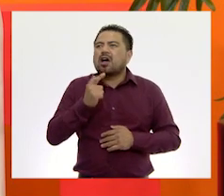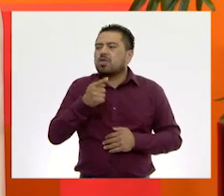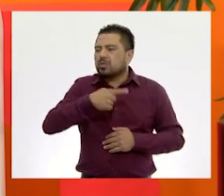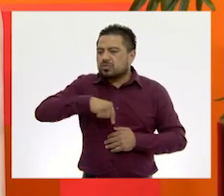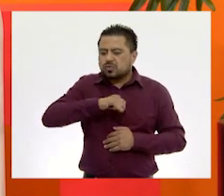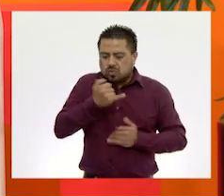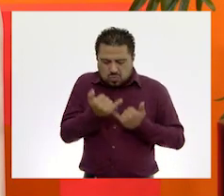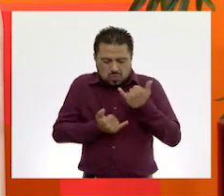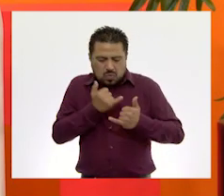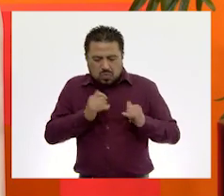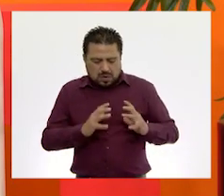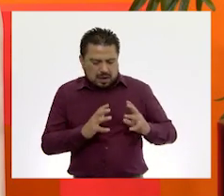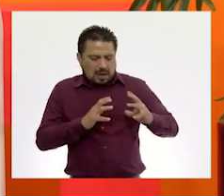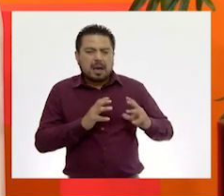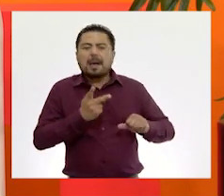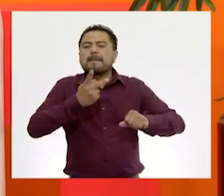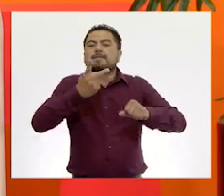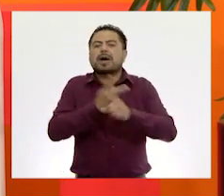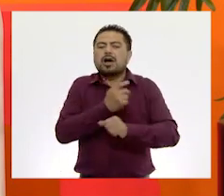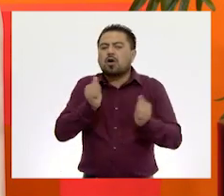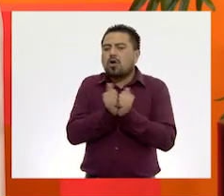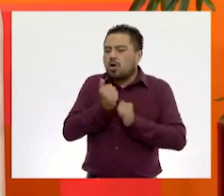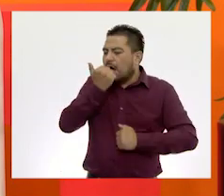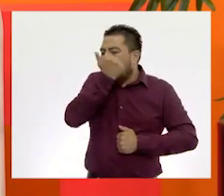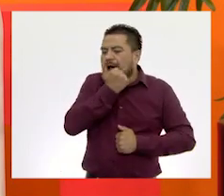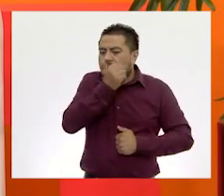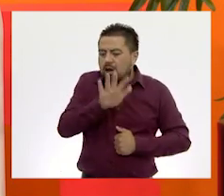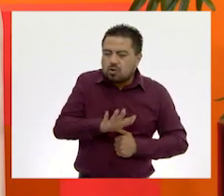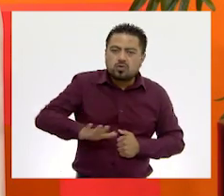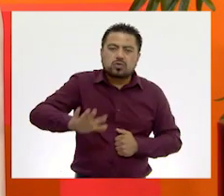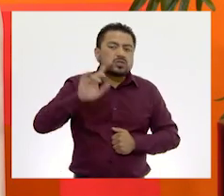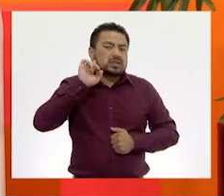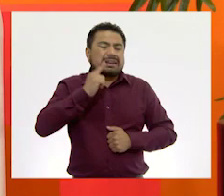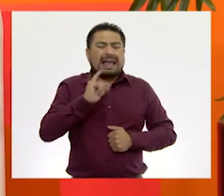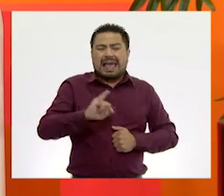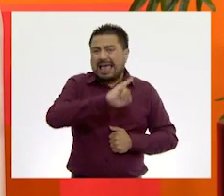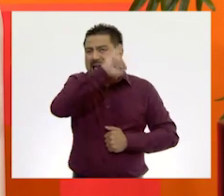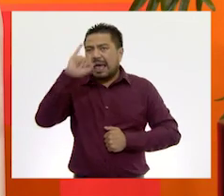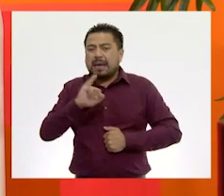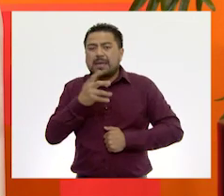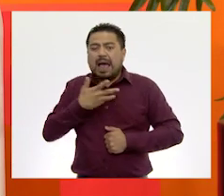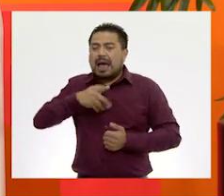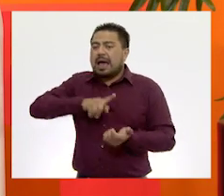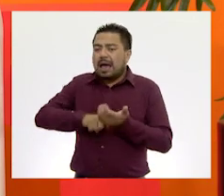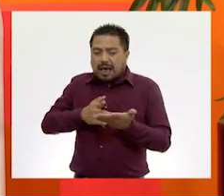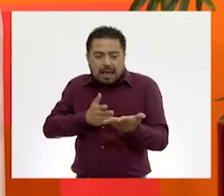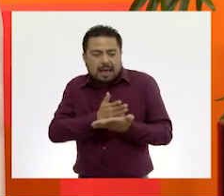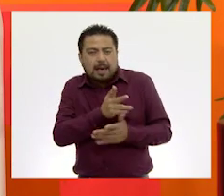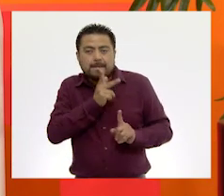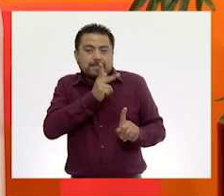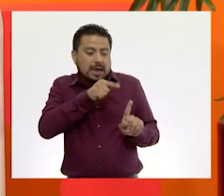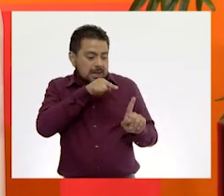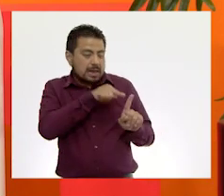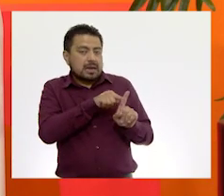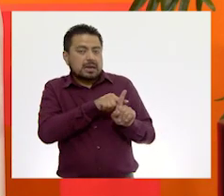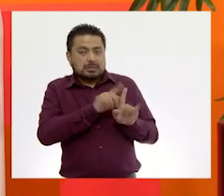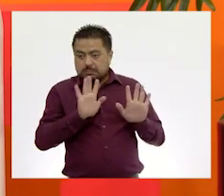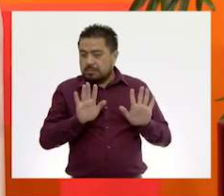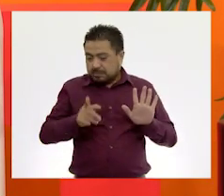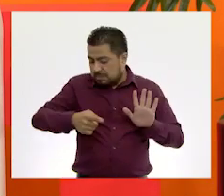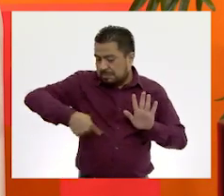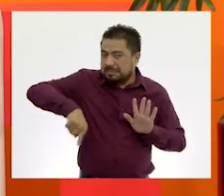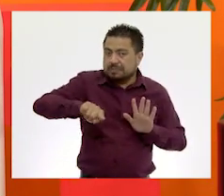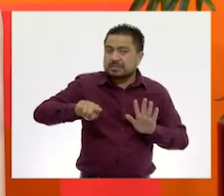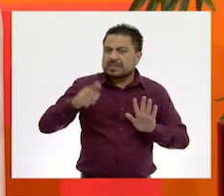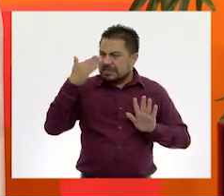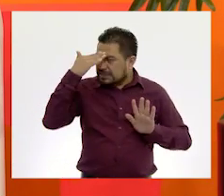jugamos. Pero ¿qué pasa con las alumnas y alumnos sordos que jamás han tenido acceso a estas palabras? Es decir, ellas y